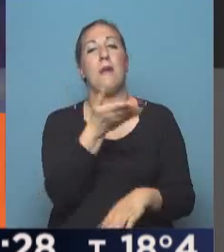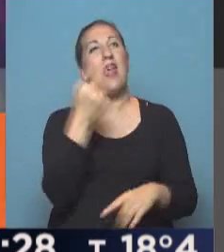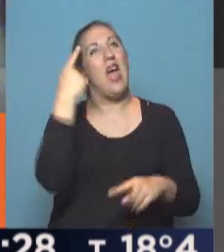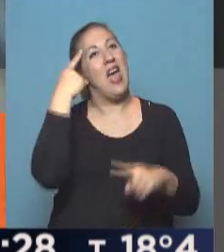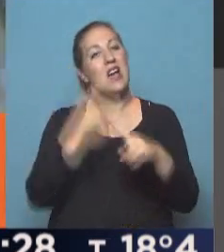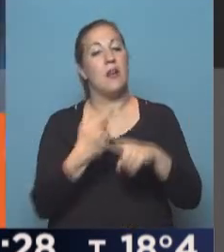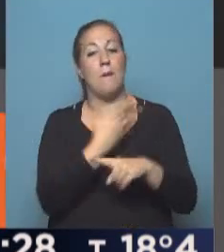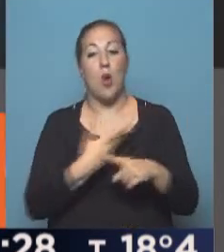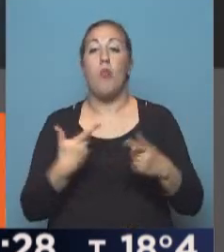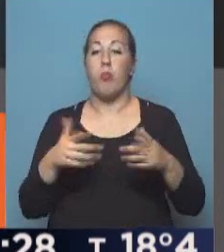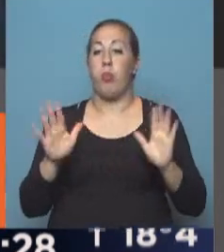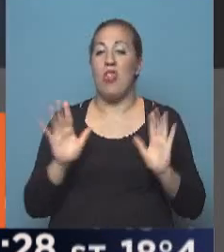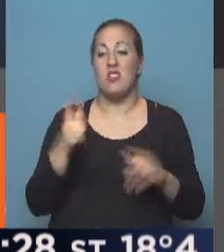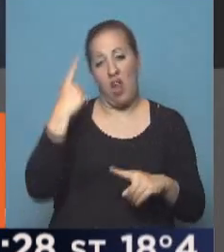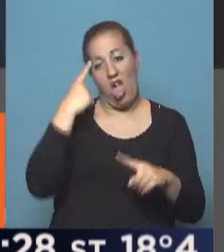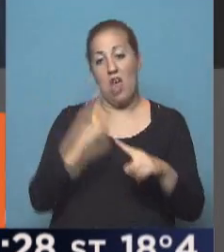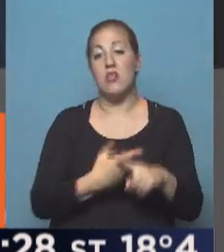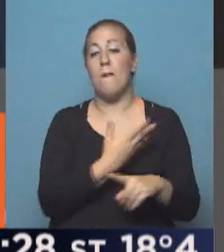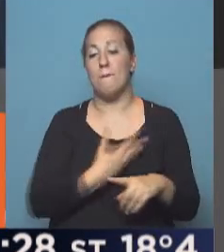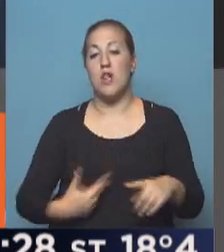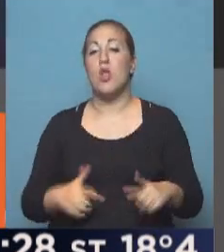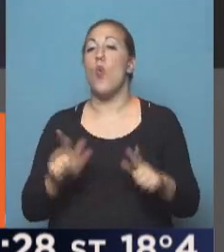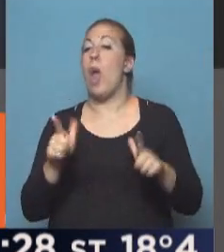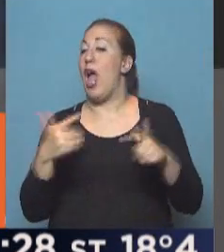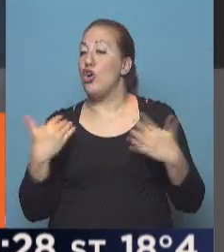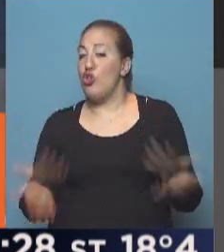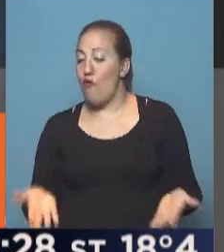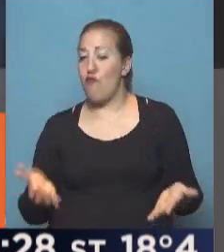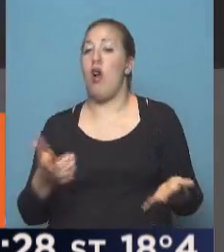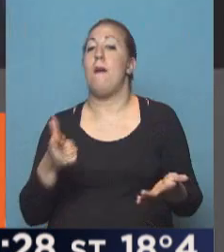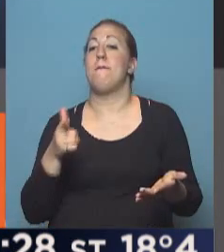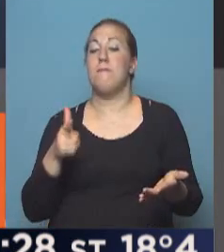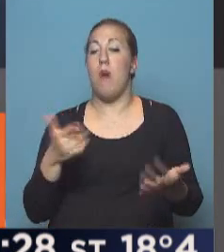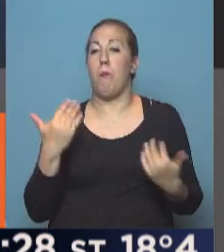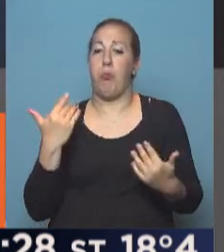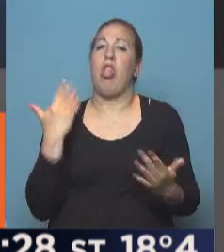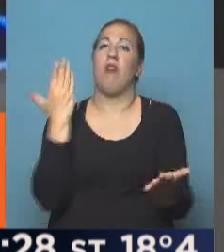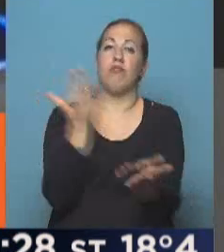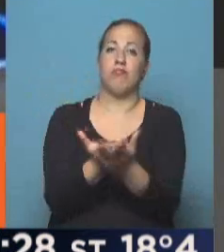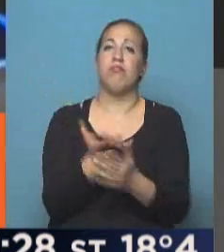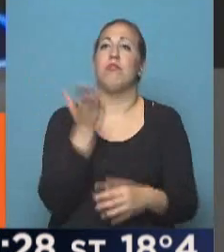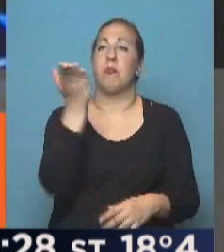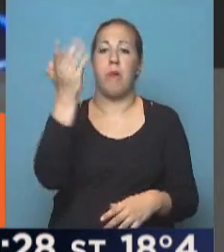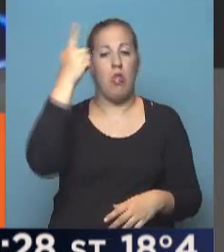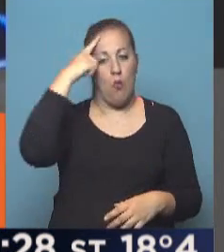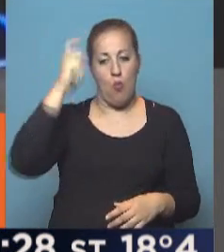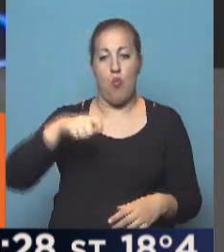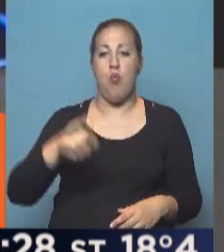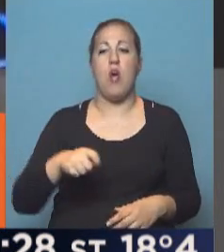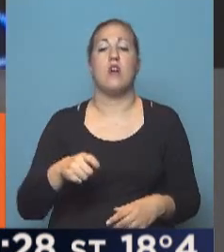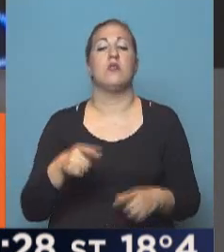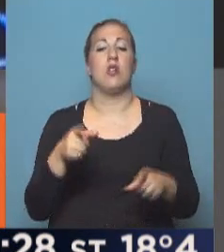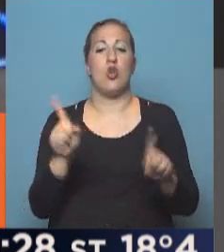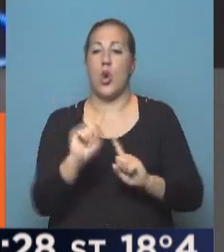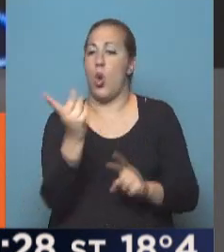eso es posible que la expresidenta disconforme con este criterio plantee judicialmente la invalidez